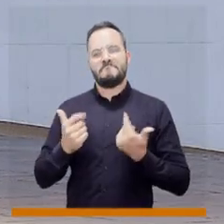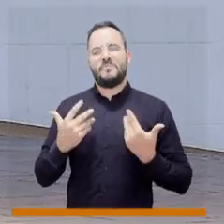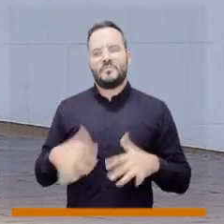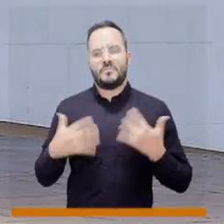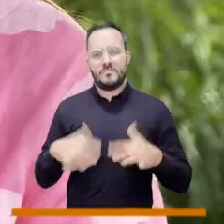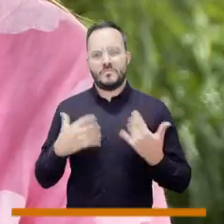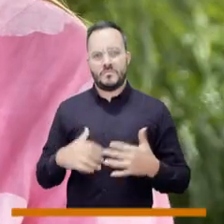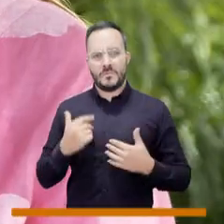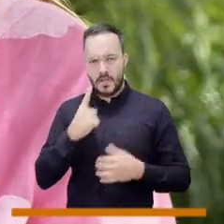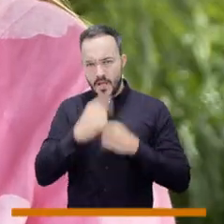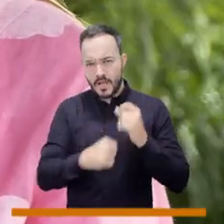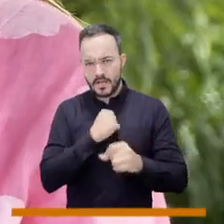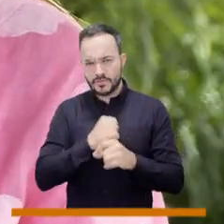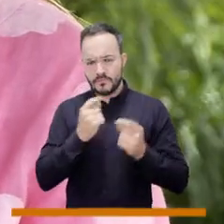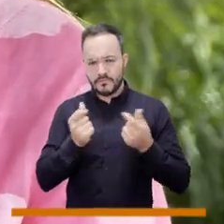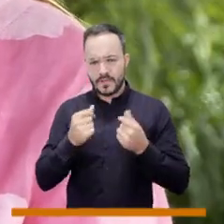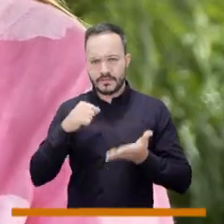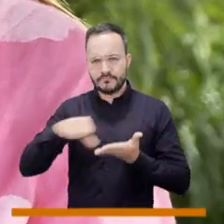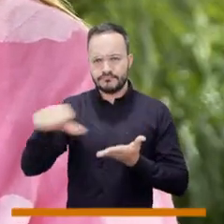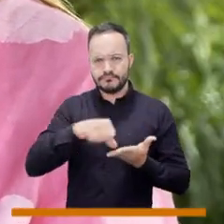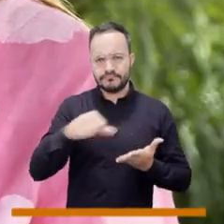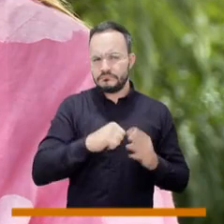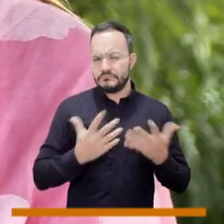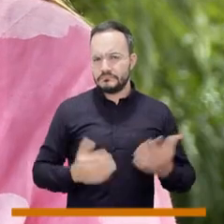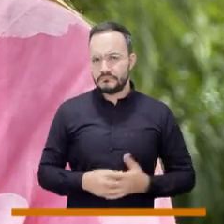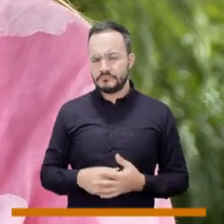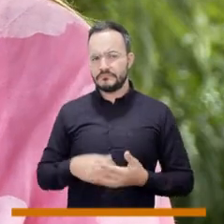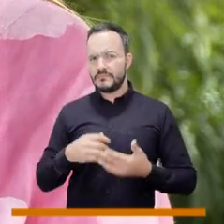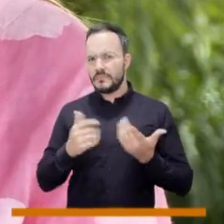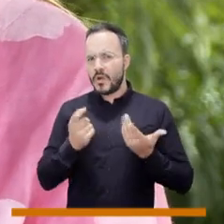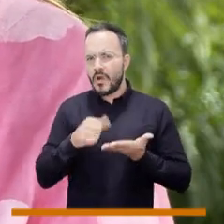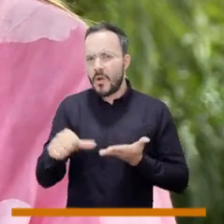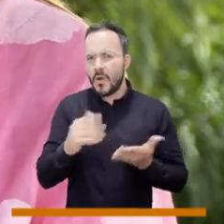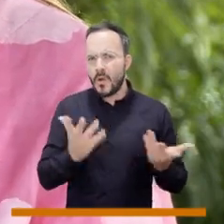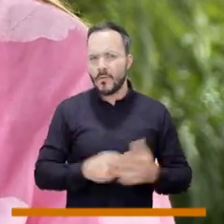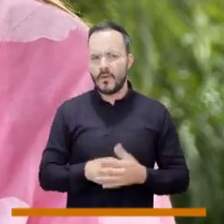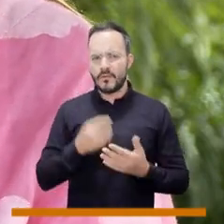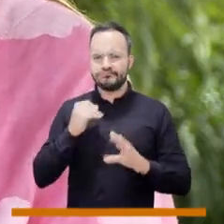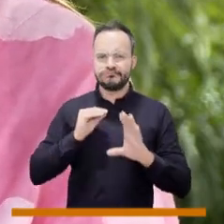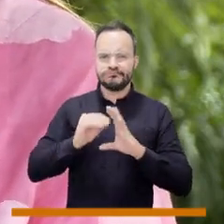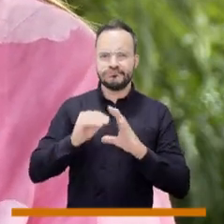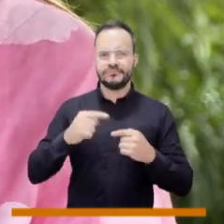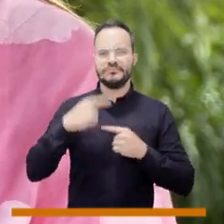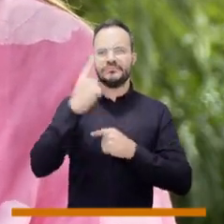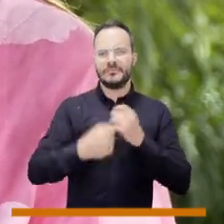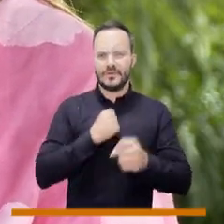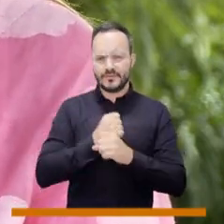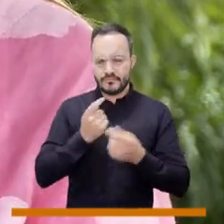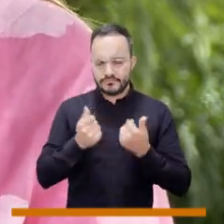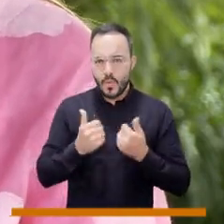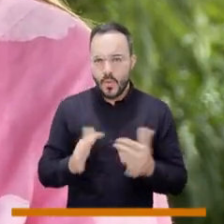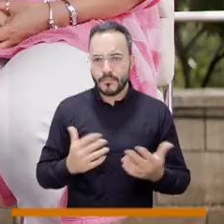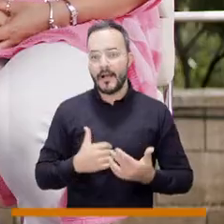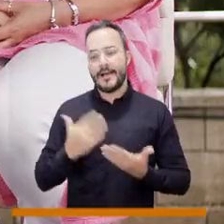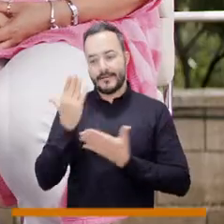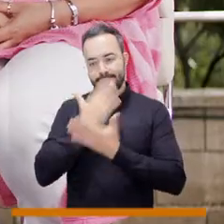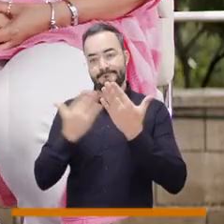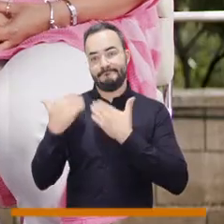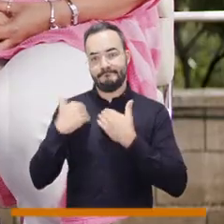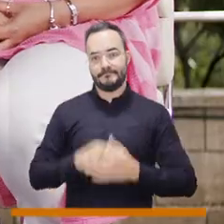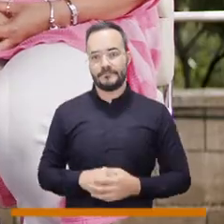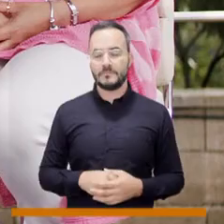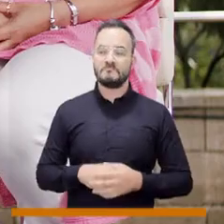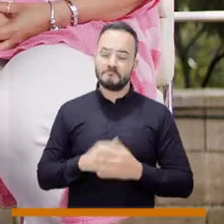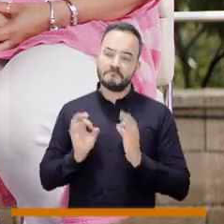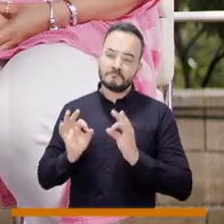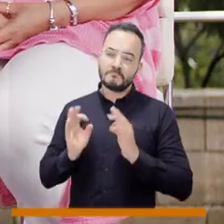esos recursos, en qué se van a implementar, en qué se van a gastar, en qué se van a invertir el año entrante. Justamente